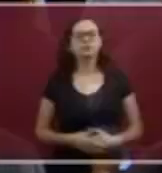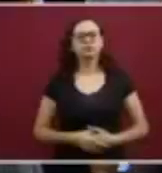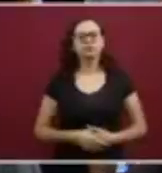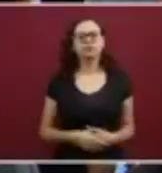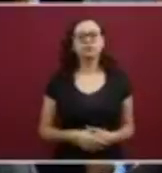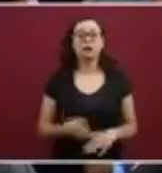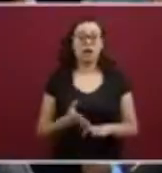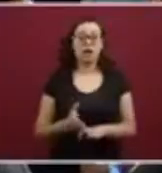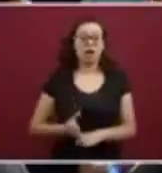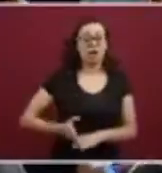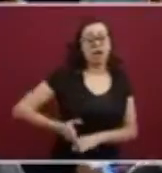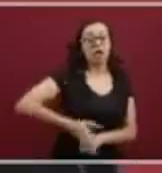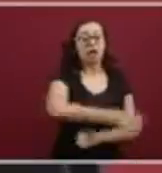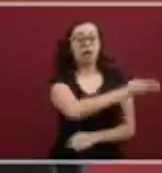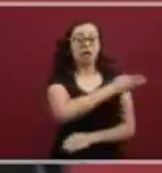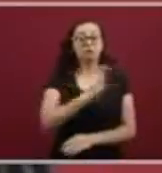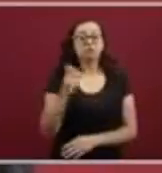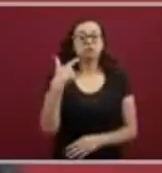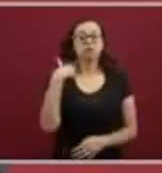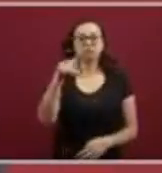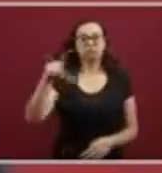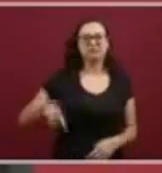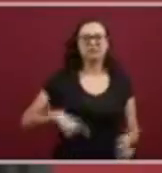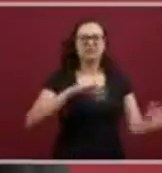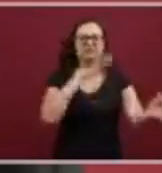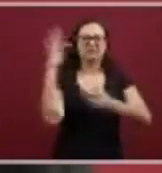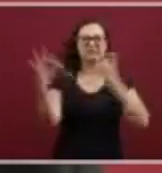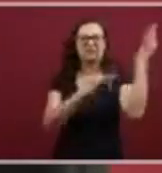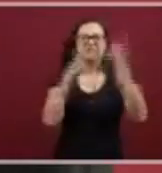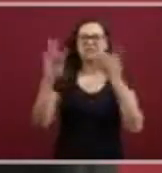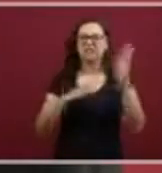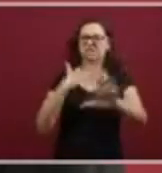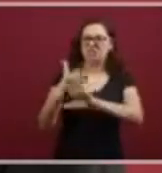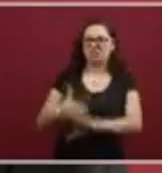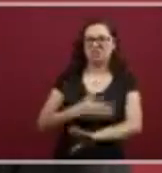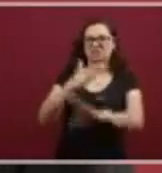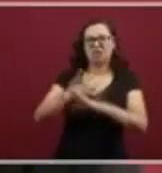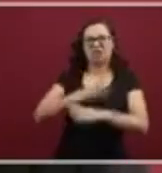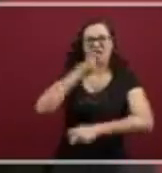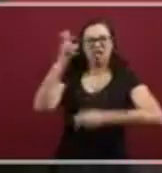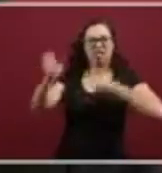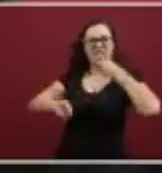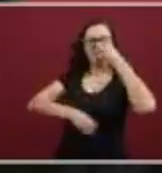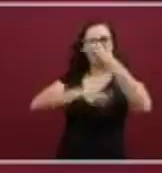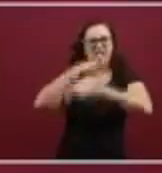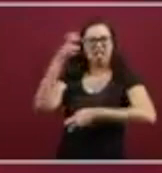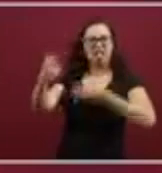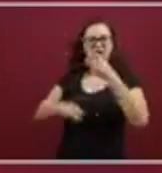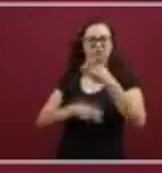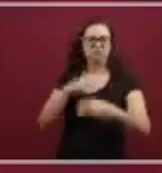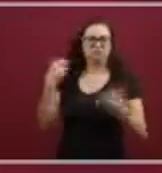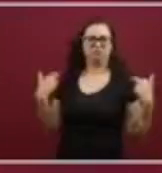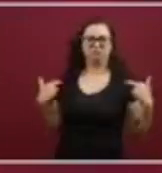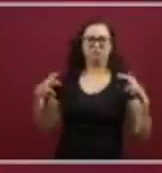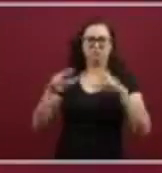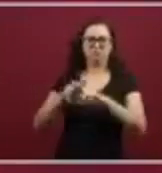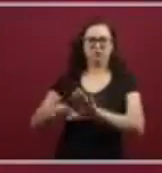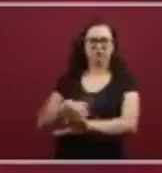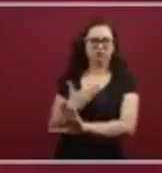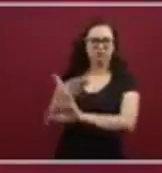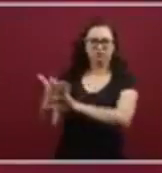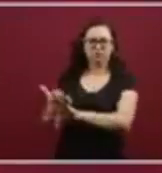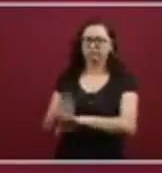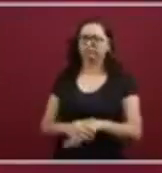echar a andar una campaña de desprestigio a la labor de los maestros, algo que